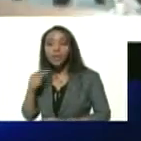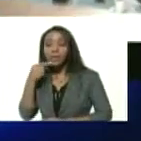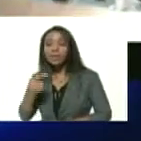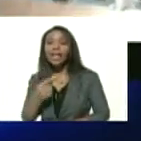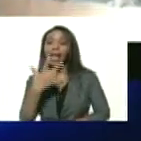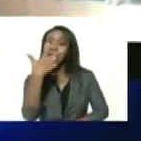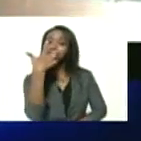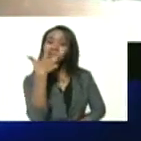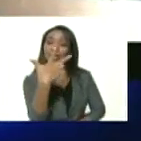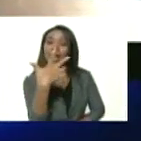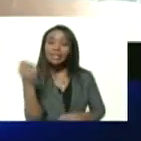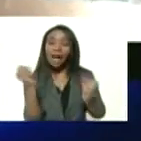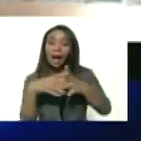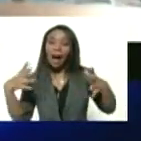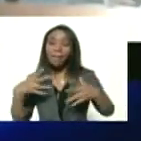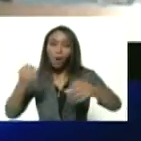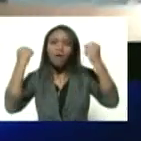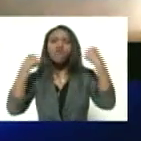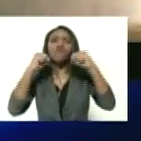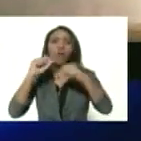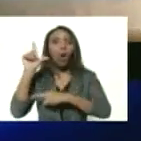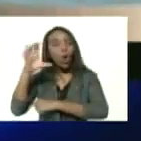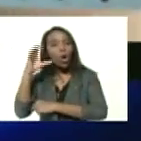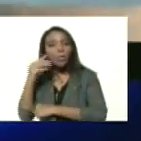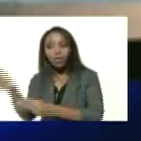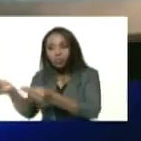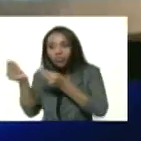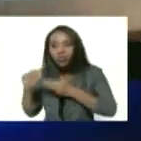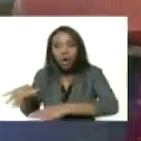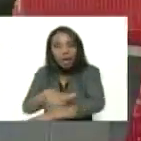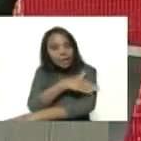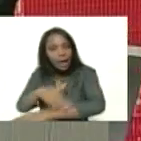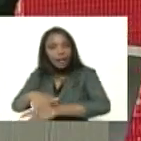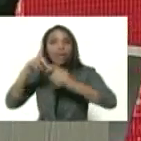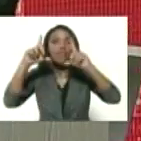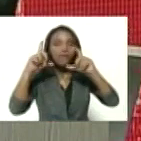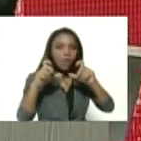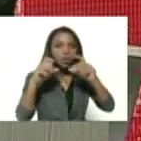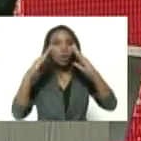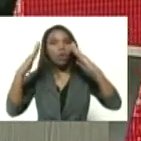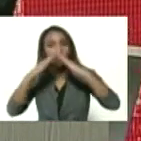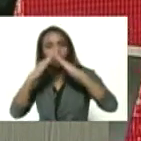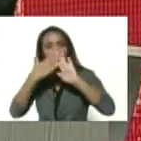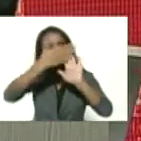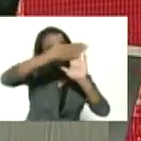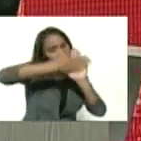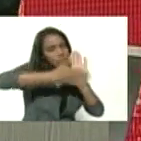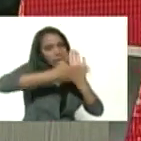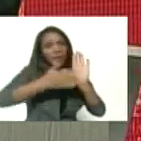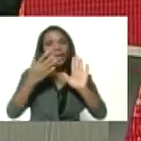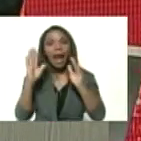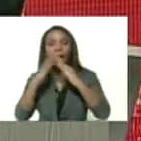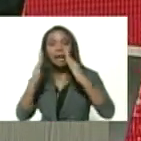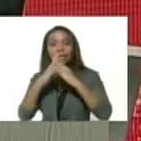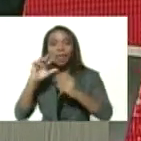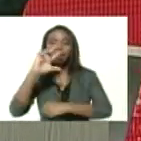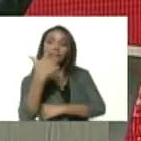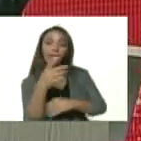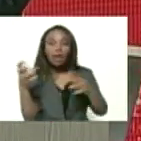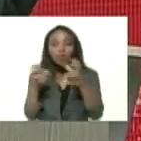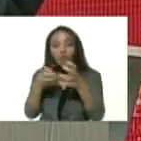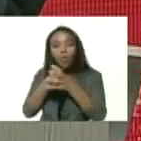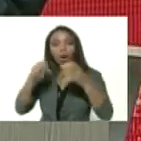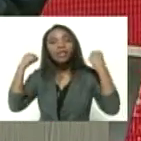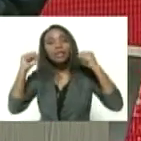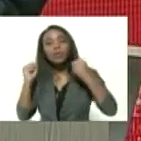campos de entrenamiento en Colombia, nos da la dirección, nos da la fotografía de la fachada del tercer campo de entrenamiento, nos